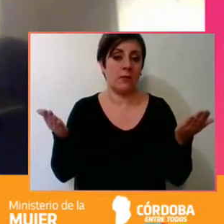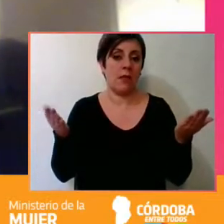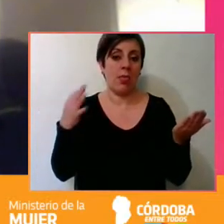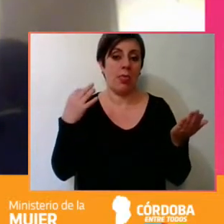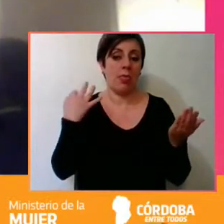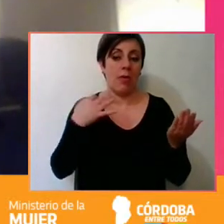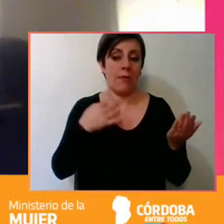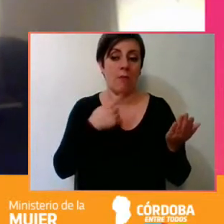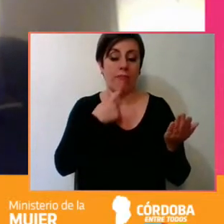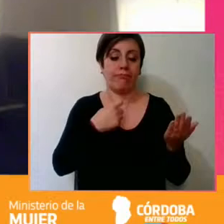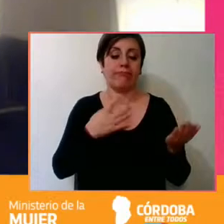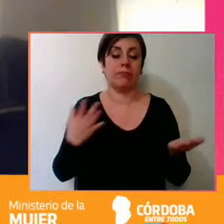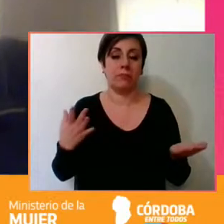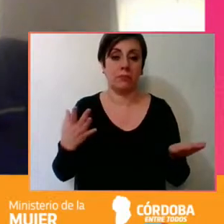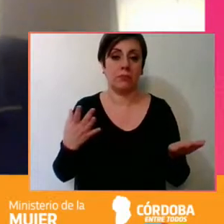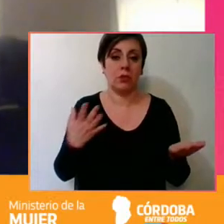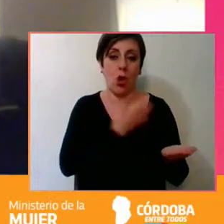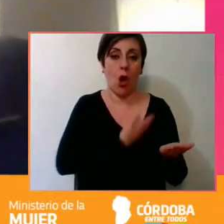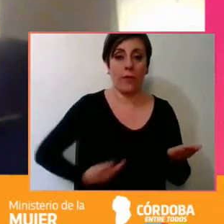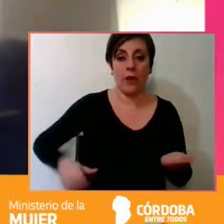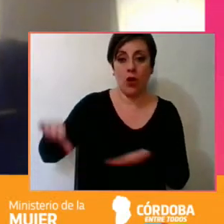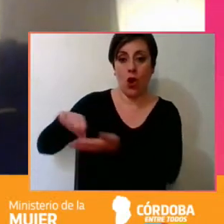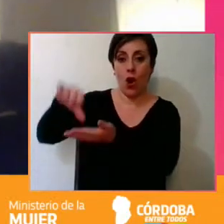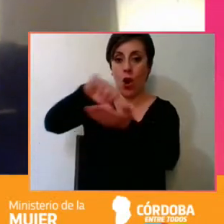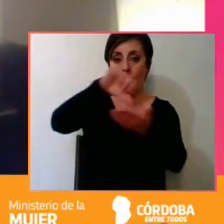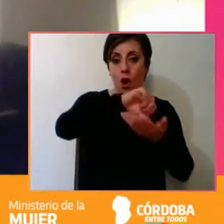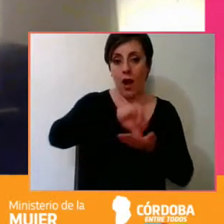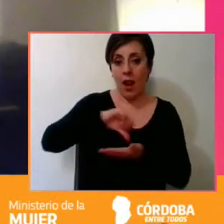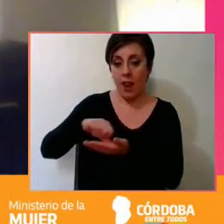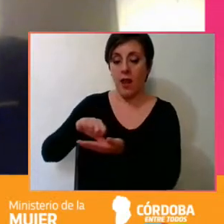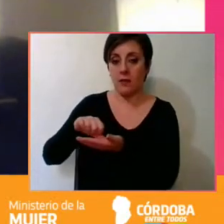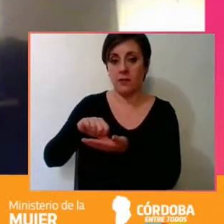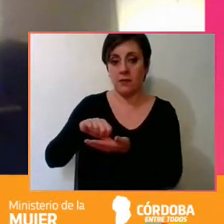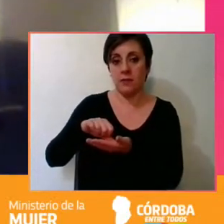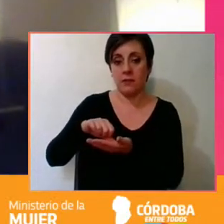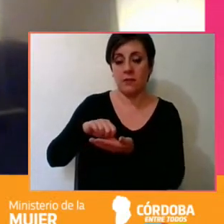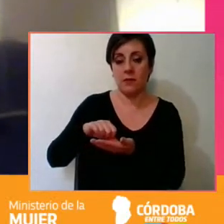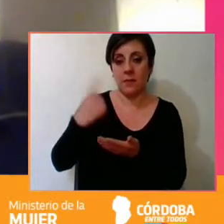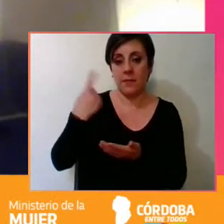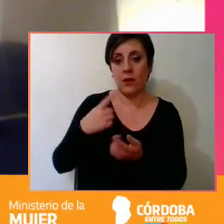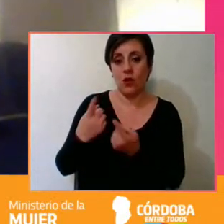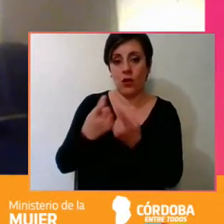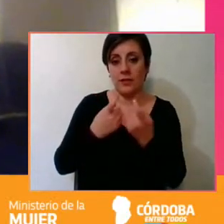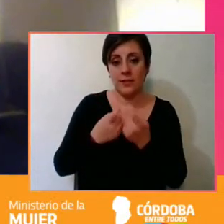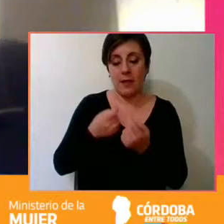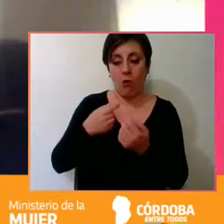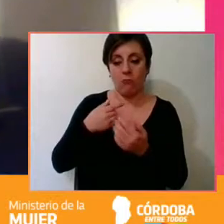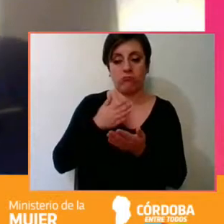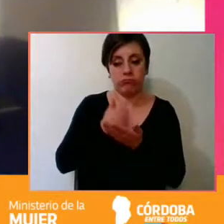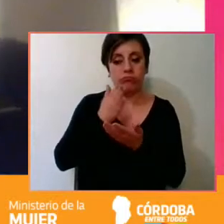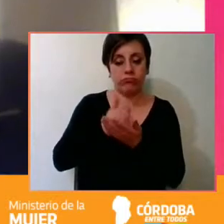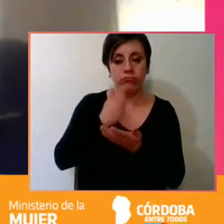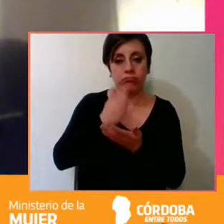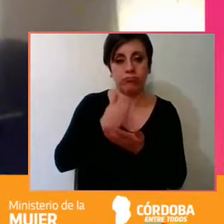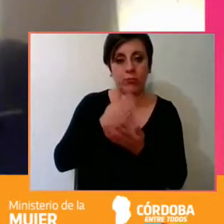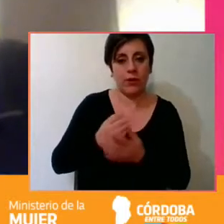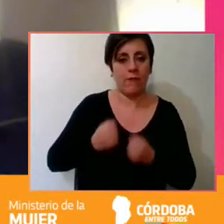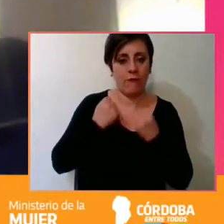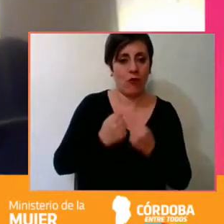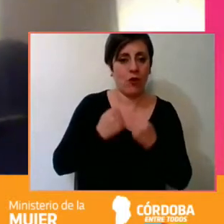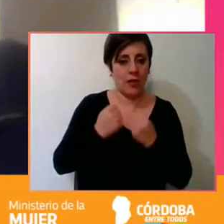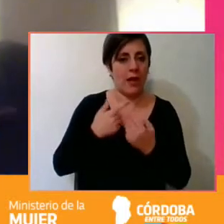conscientes. Gobiernos locales, sí, diríamos, pero necesitamos seguir avanzando. Necesitamos seguir fortaleciendo